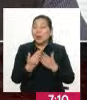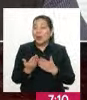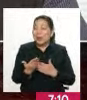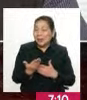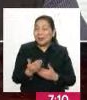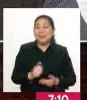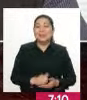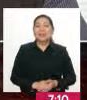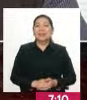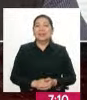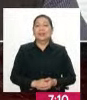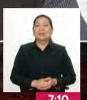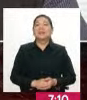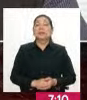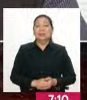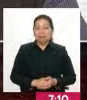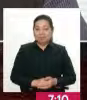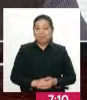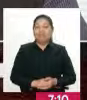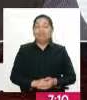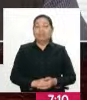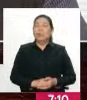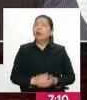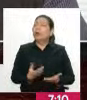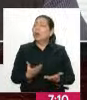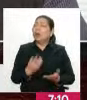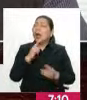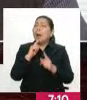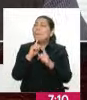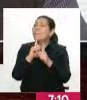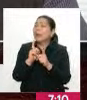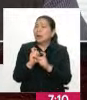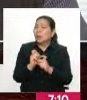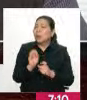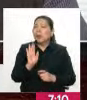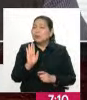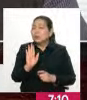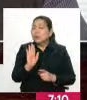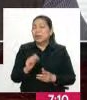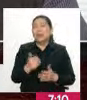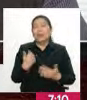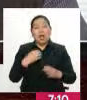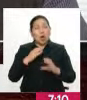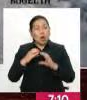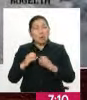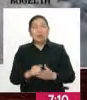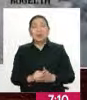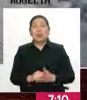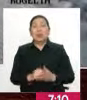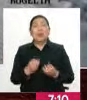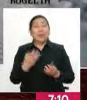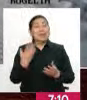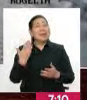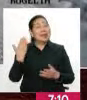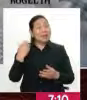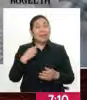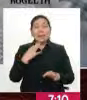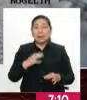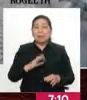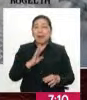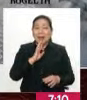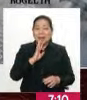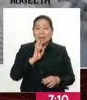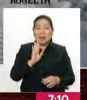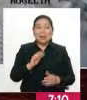días. Muy buenos días. Ingeniero, bueno, ya hemos conversado en muchas ocasiones sobre